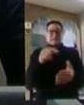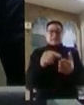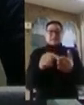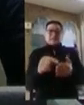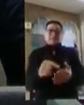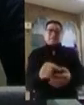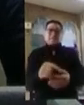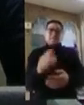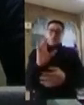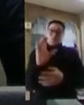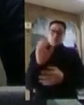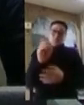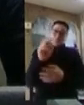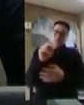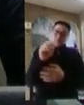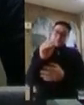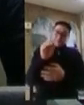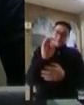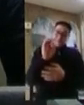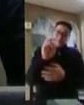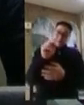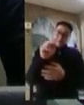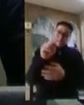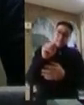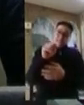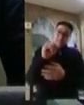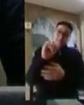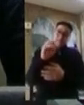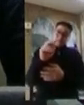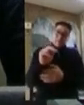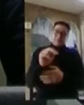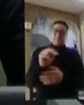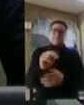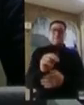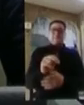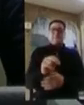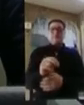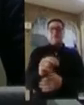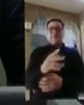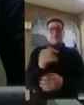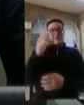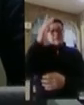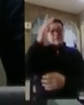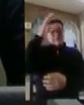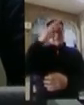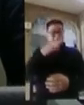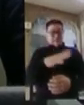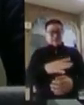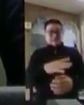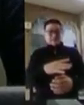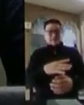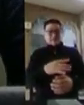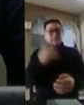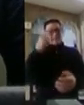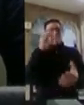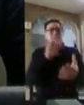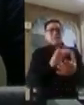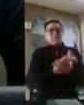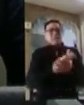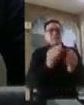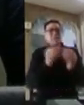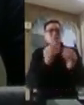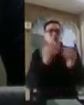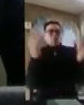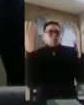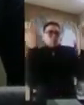luz vino al mundo y los hombres amaron más las tinieblas que la luz, porque sus obras eran malas.